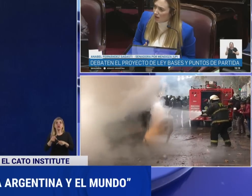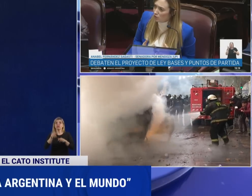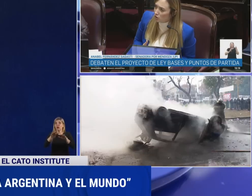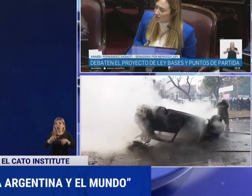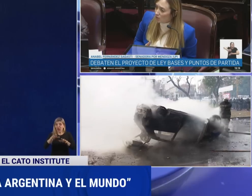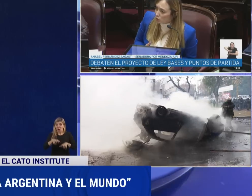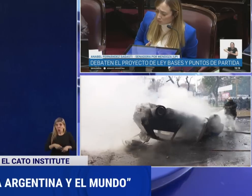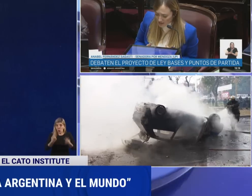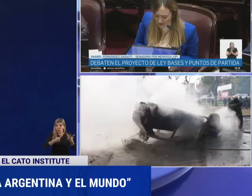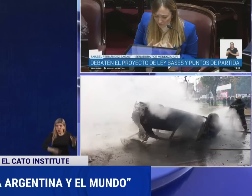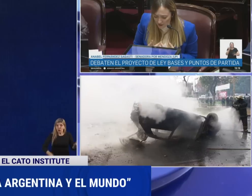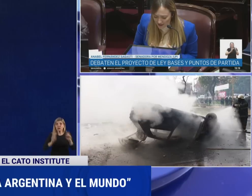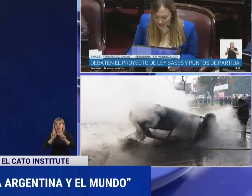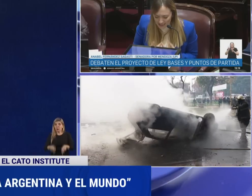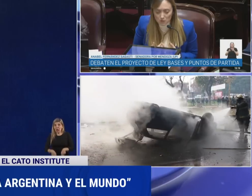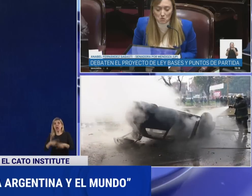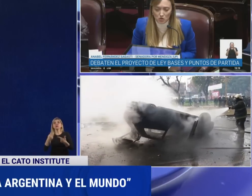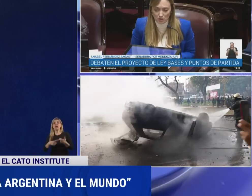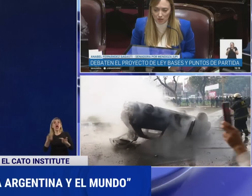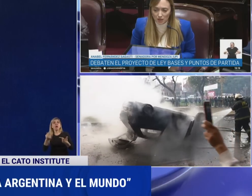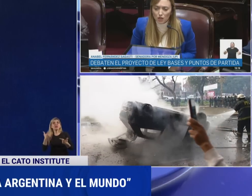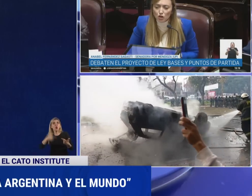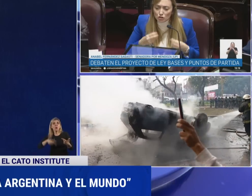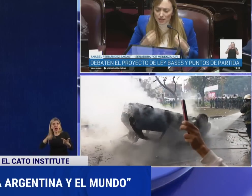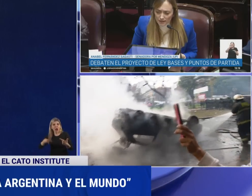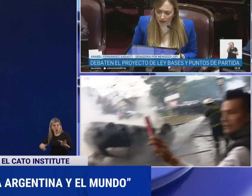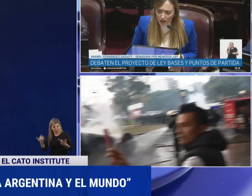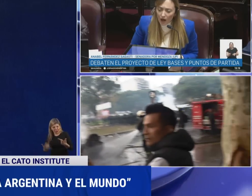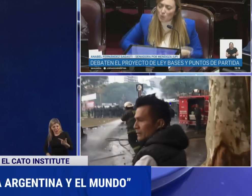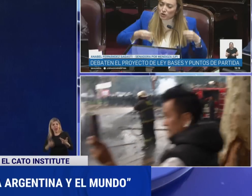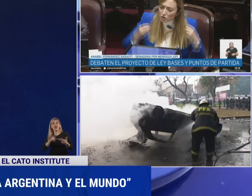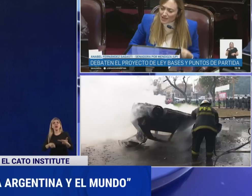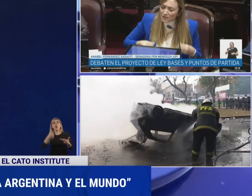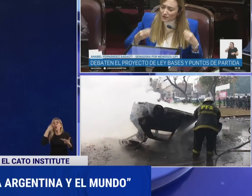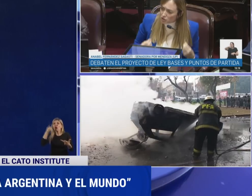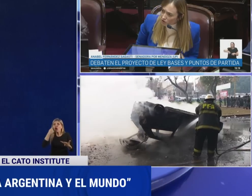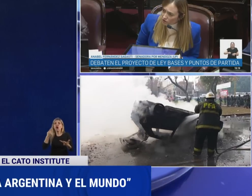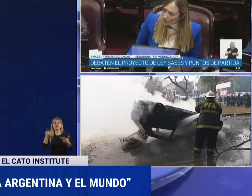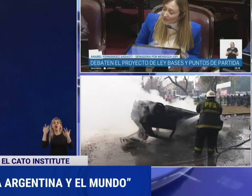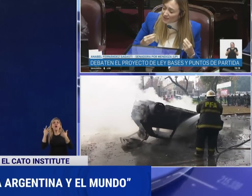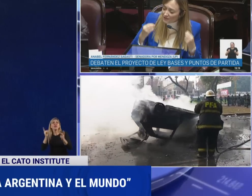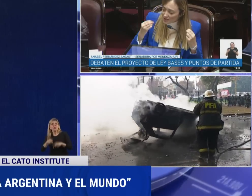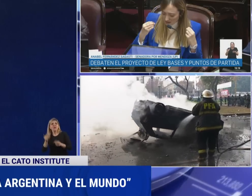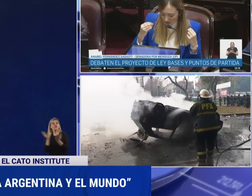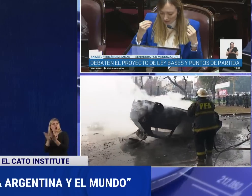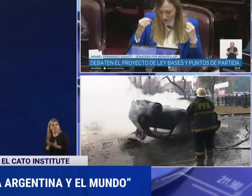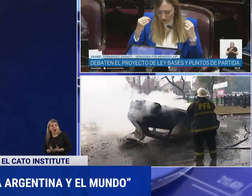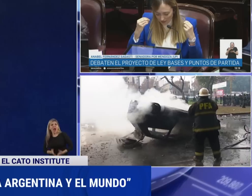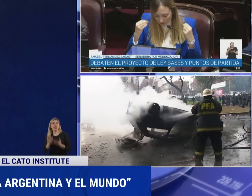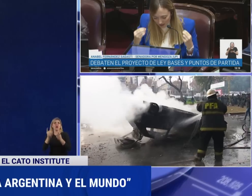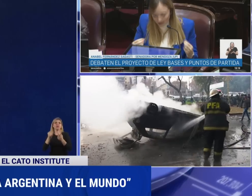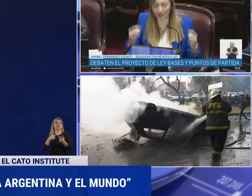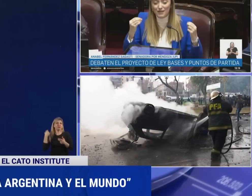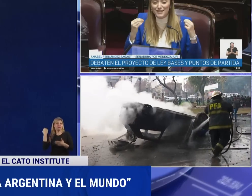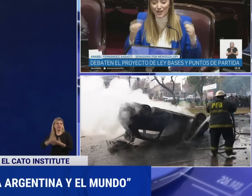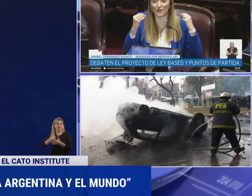ser aprovechados. Tenemos el mejor capital humano de la región, curioso y formado para afrontar los desafíos del presente. Y por